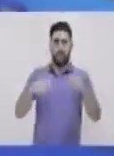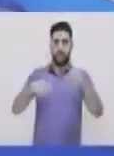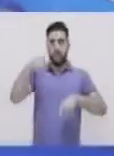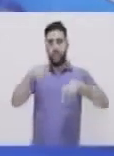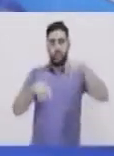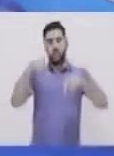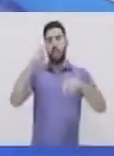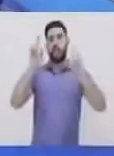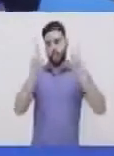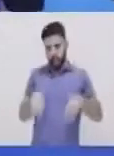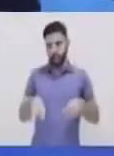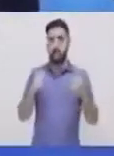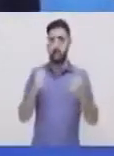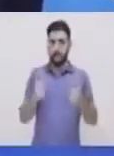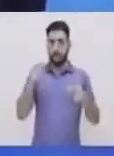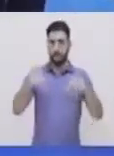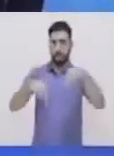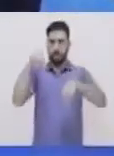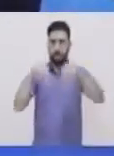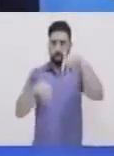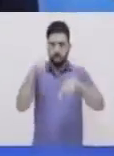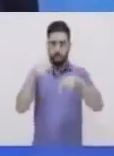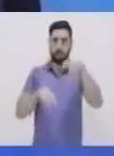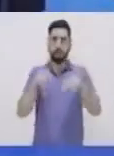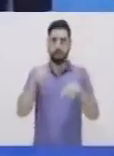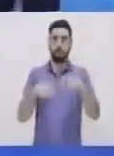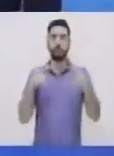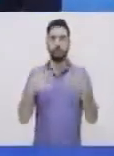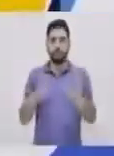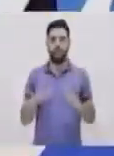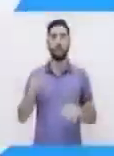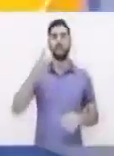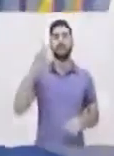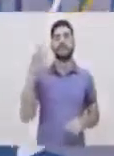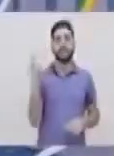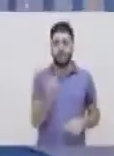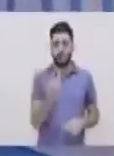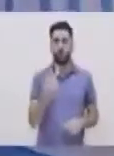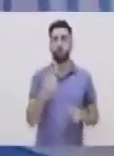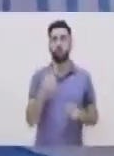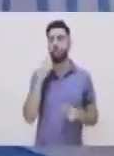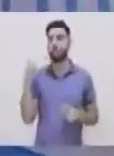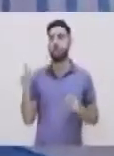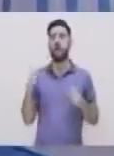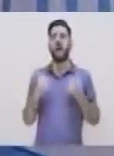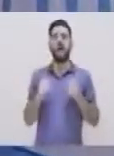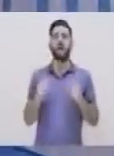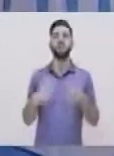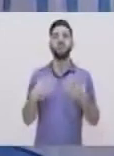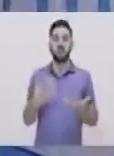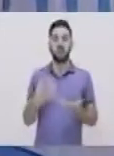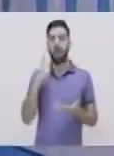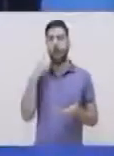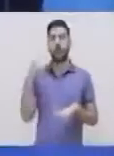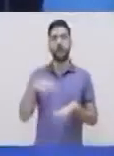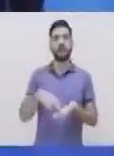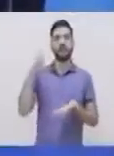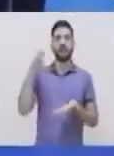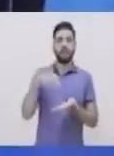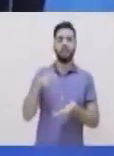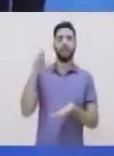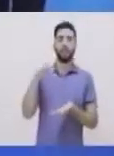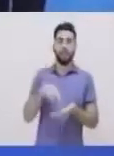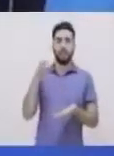bien la rodilla. Este es nuestro primer ejercicio. Segundo ejercicio, haremos saltos. Recuerden, vamos a utilizar